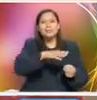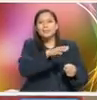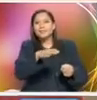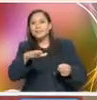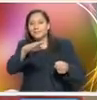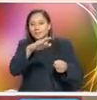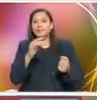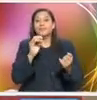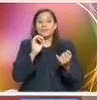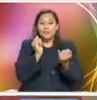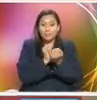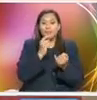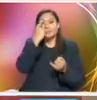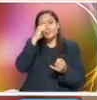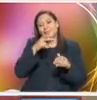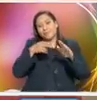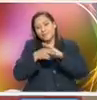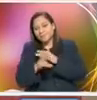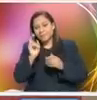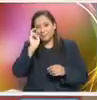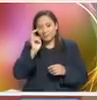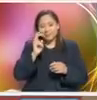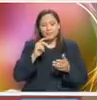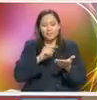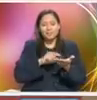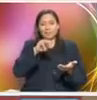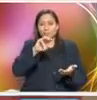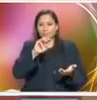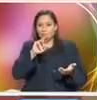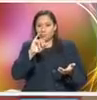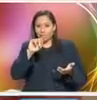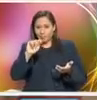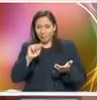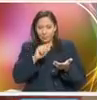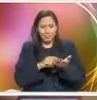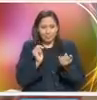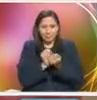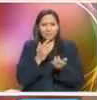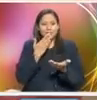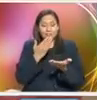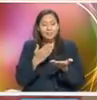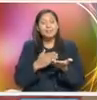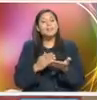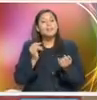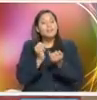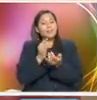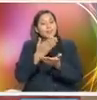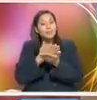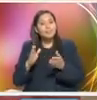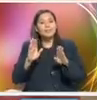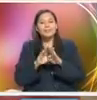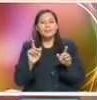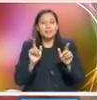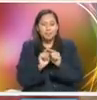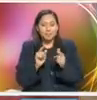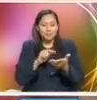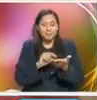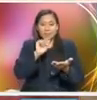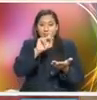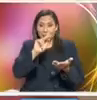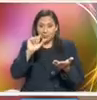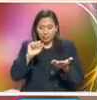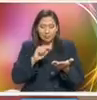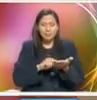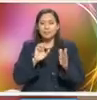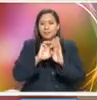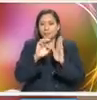para tomar transporte público, por ejemplo. Esa aplicación Moovit es bastante buena en ese sentido. Y hablábamos de pasadita de